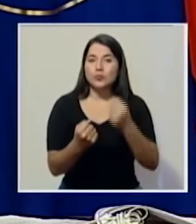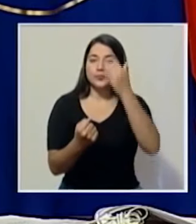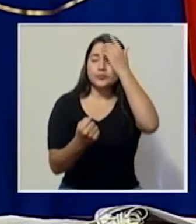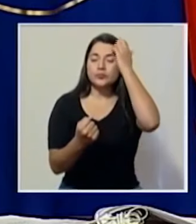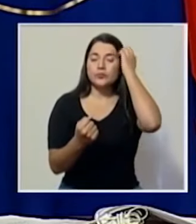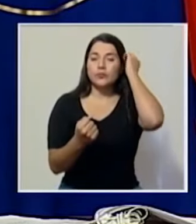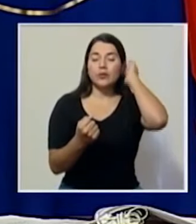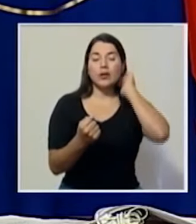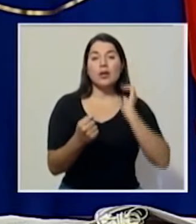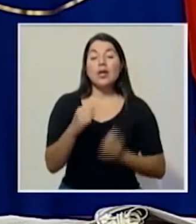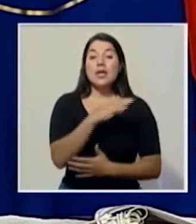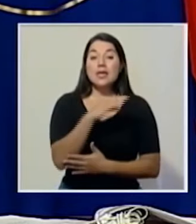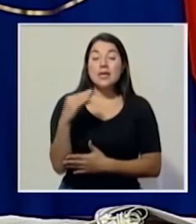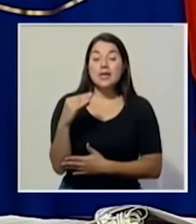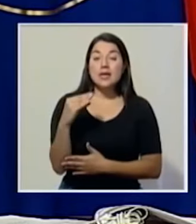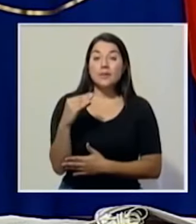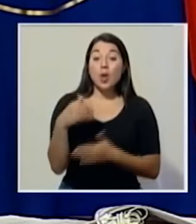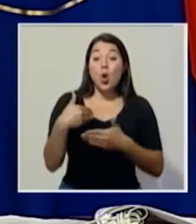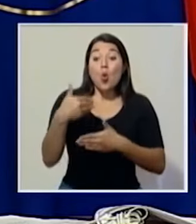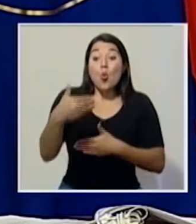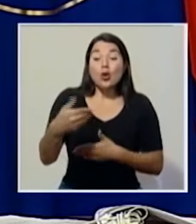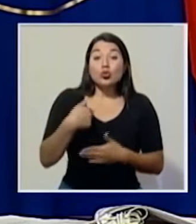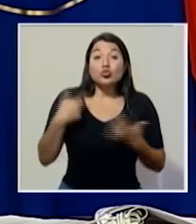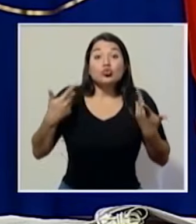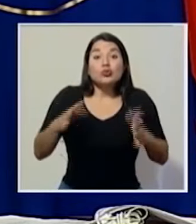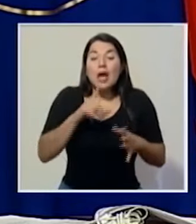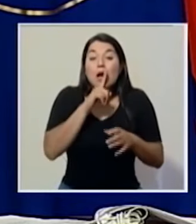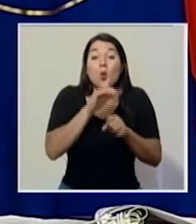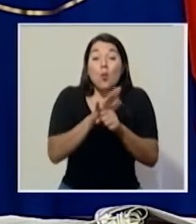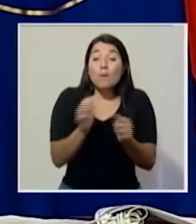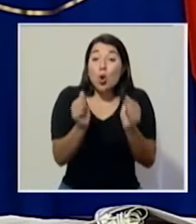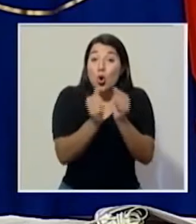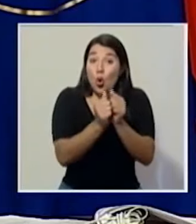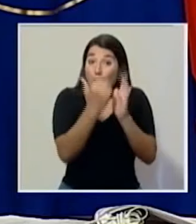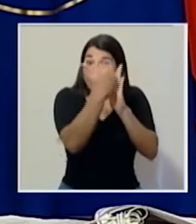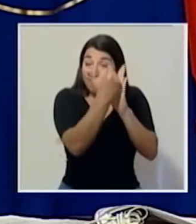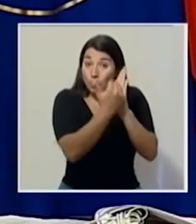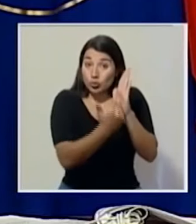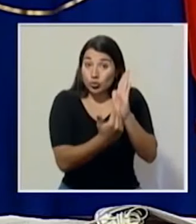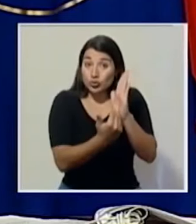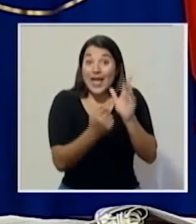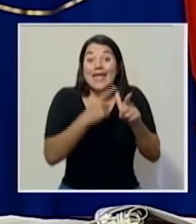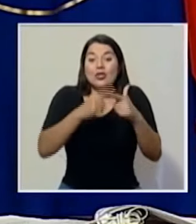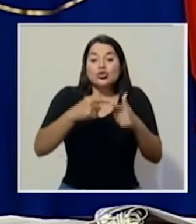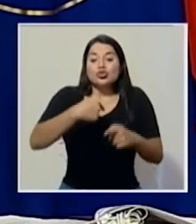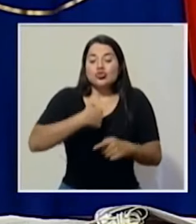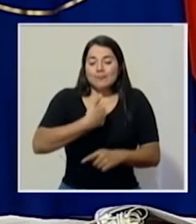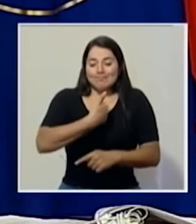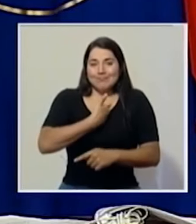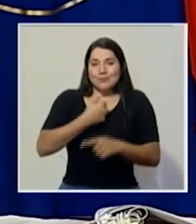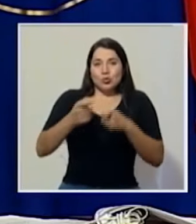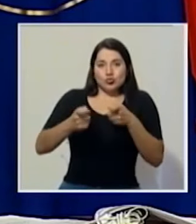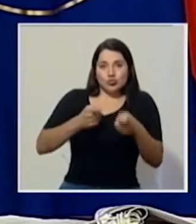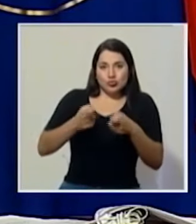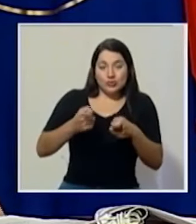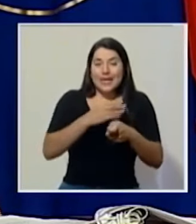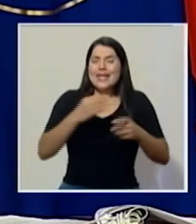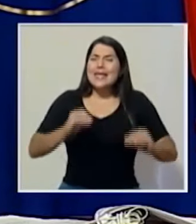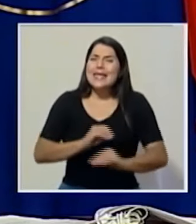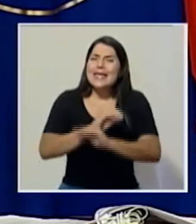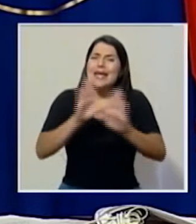que vamos a hacer mención ahora, y cuando yo cumplo con este protocolo sectorial, yo me autorregulo y por